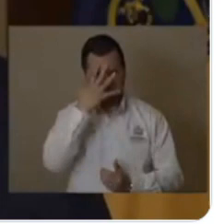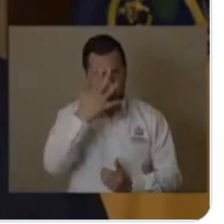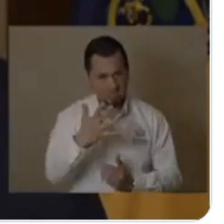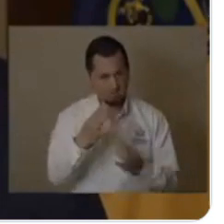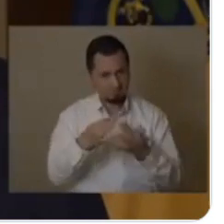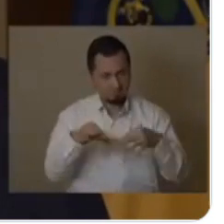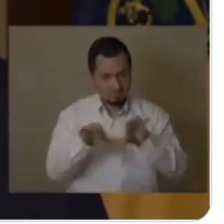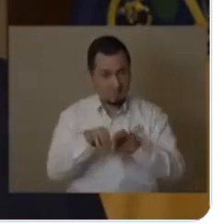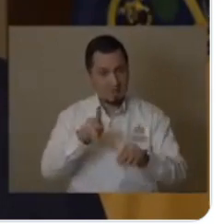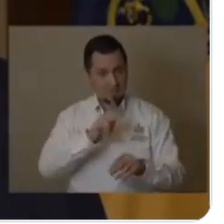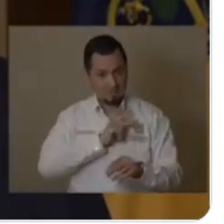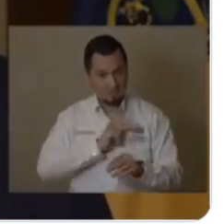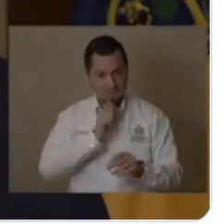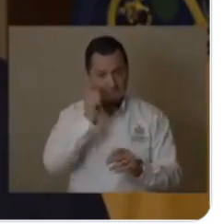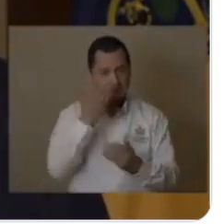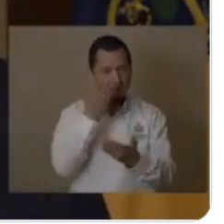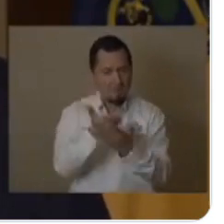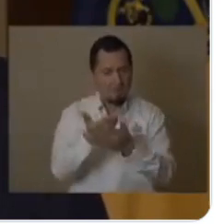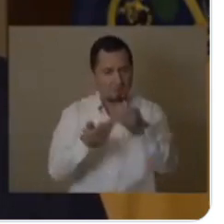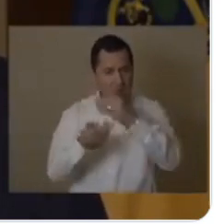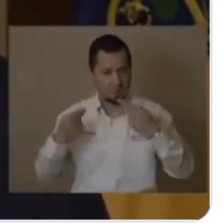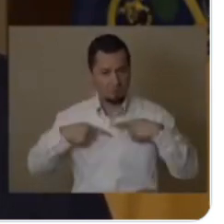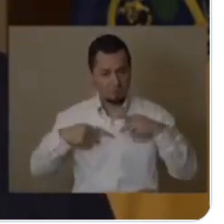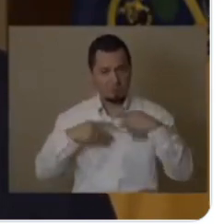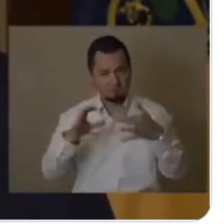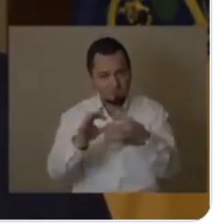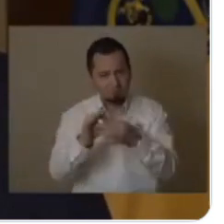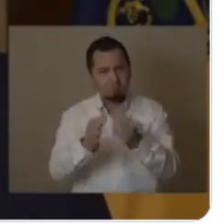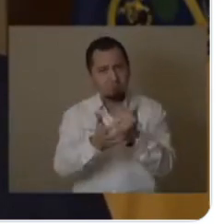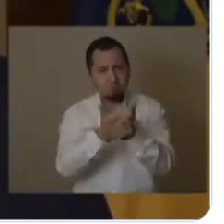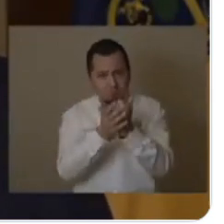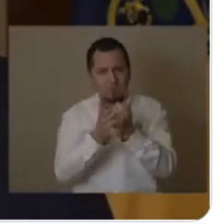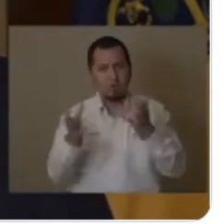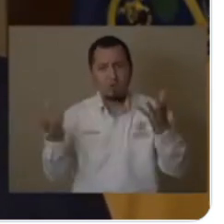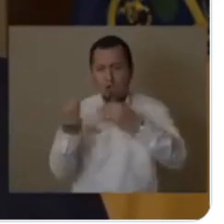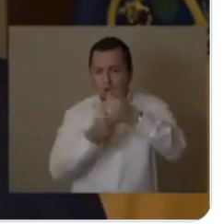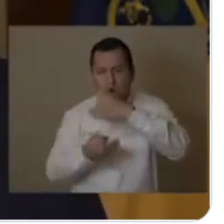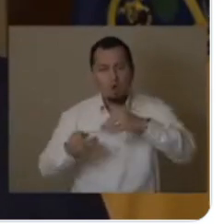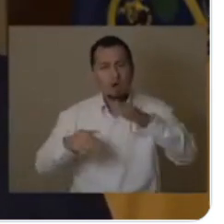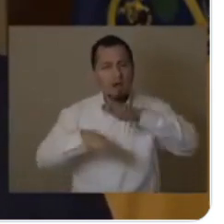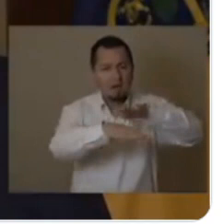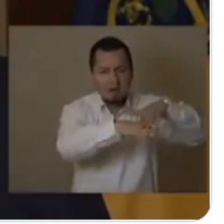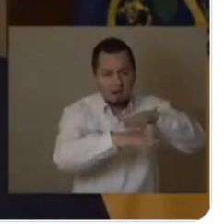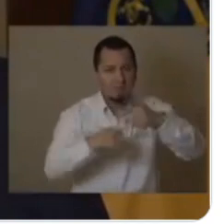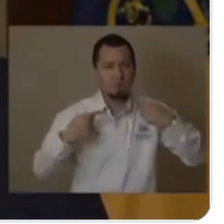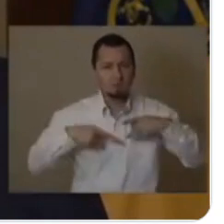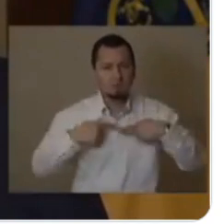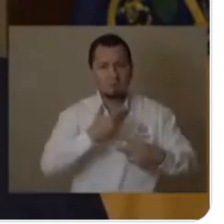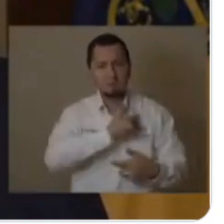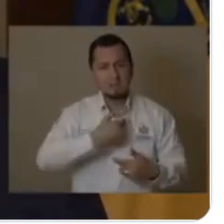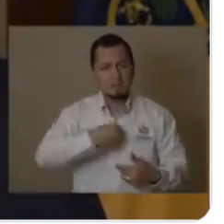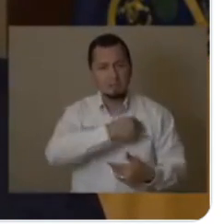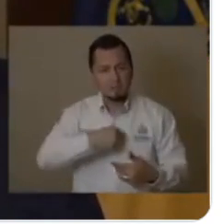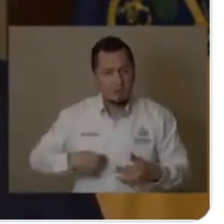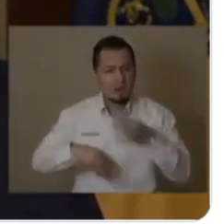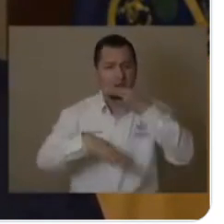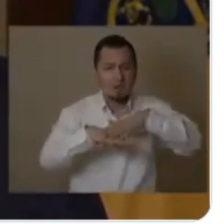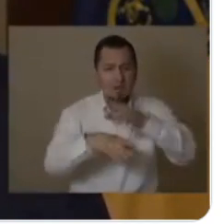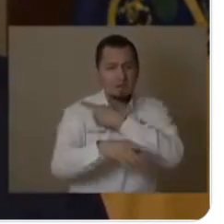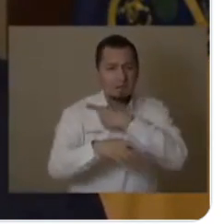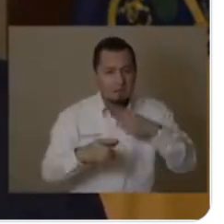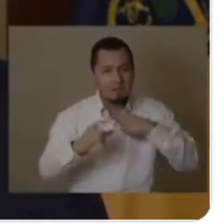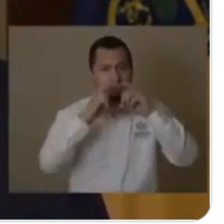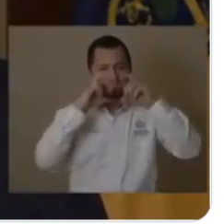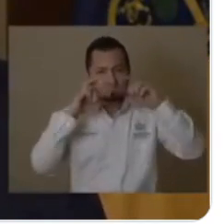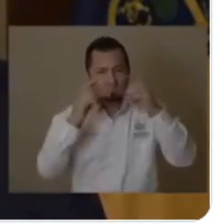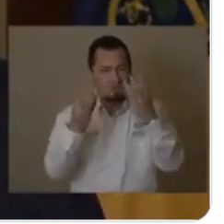quienes más lo necesitan en el sector informal y en el autoempleo. Junto con los presidentes municipales, vigilaremos que las medidas de aislamiento social